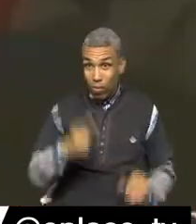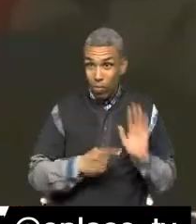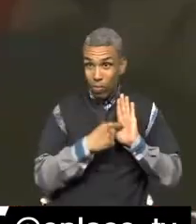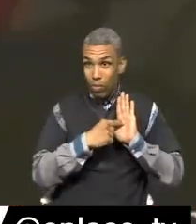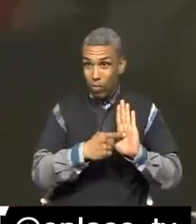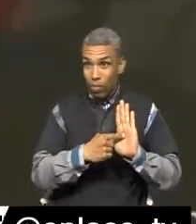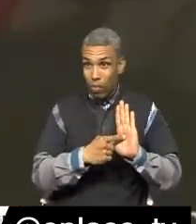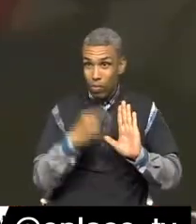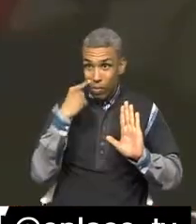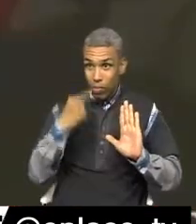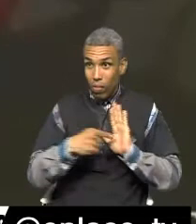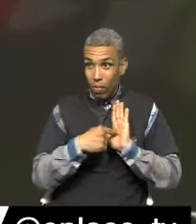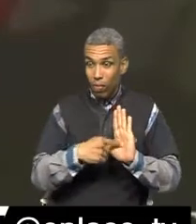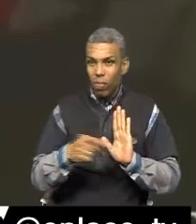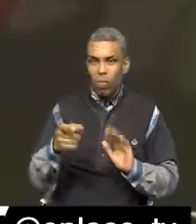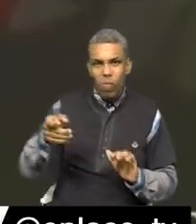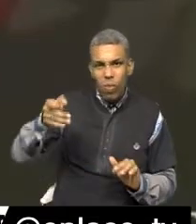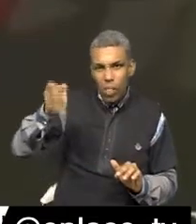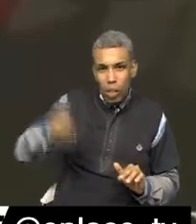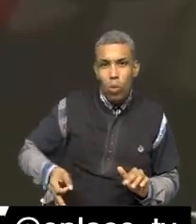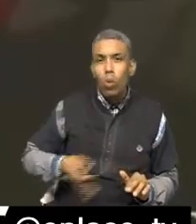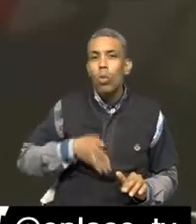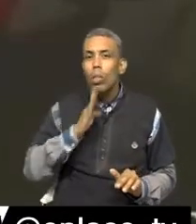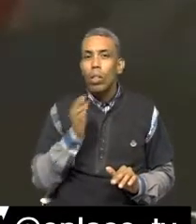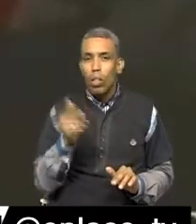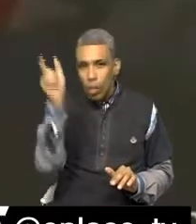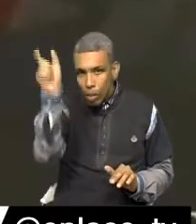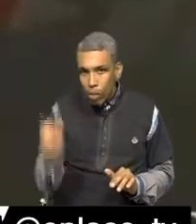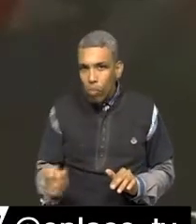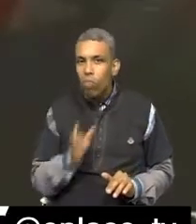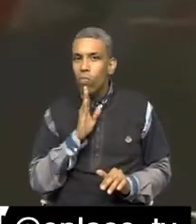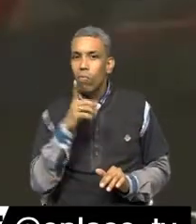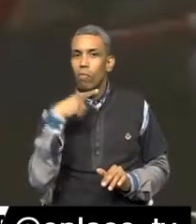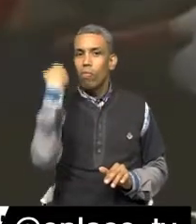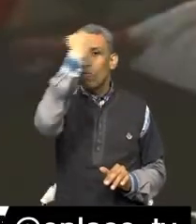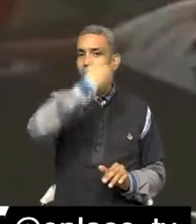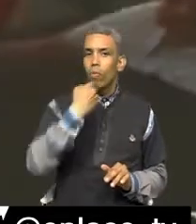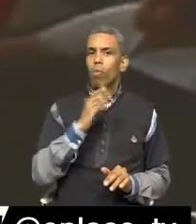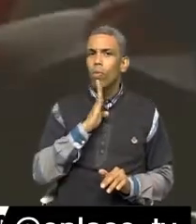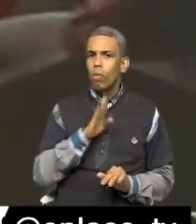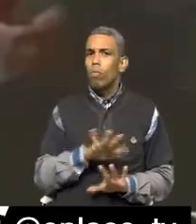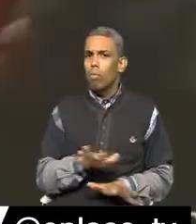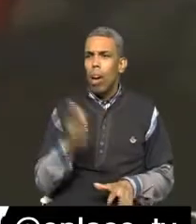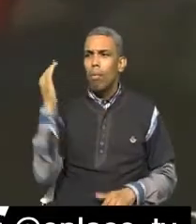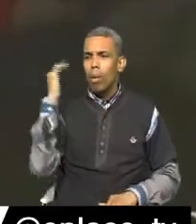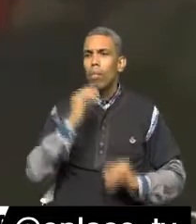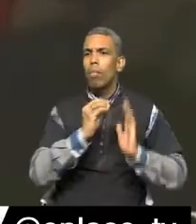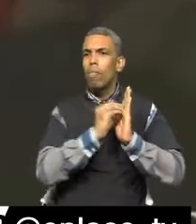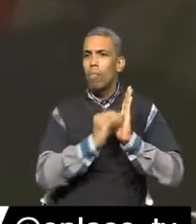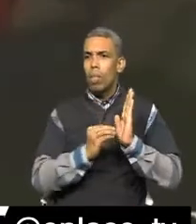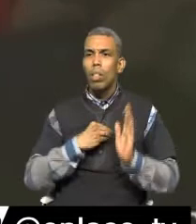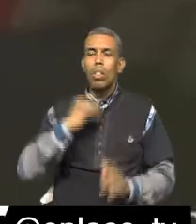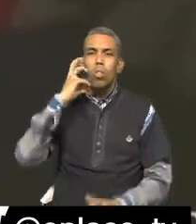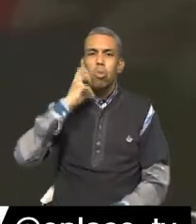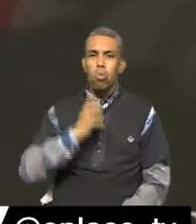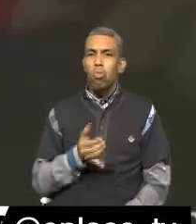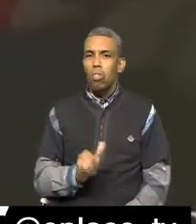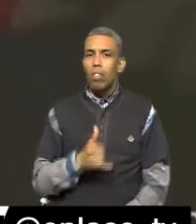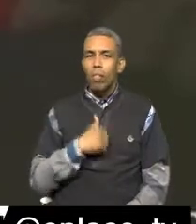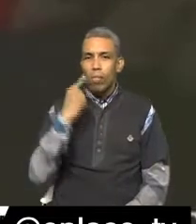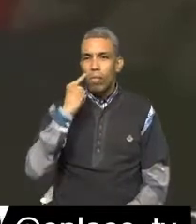de identificar al ladronzuelo que, según pudo conocer Enlace Noticias, tiene azotados a este sector de la Comuna 1 de Barranca